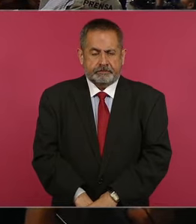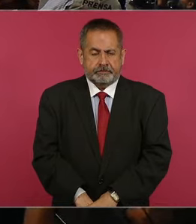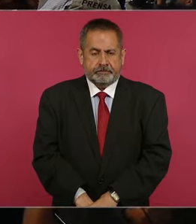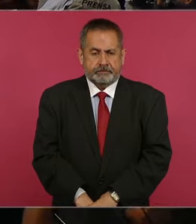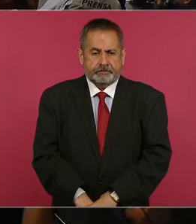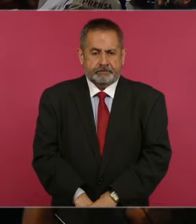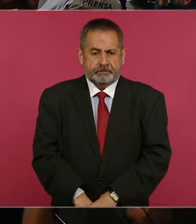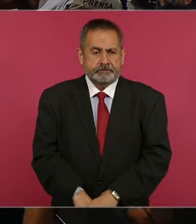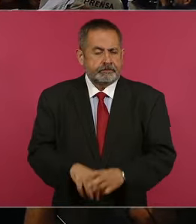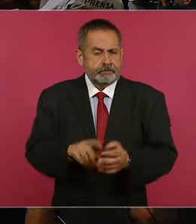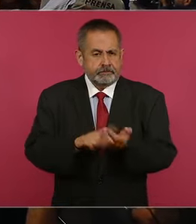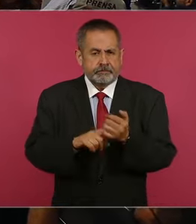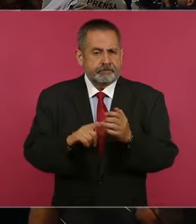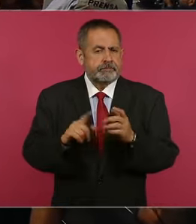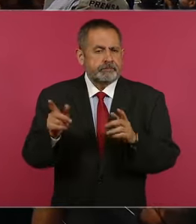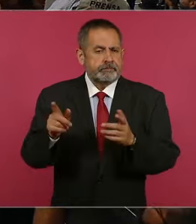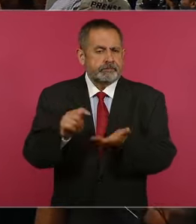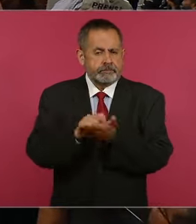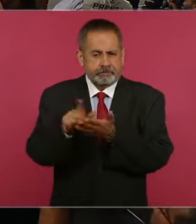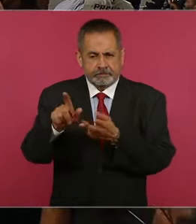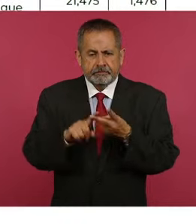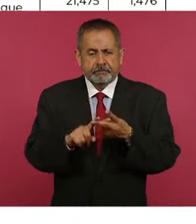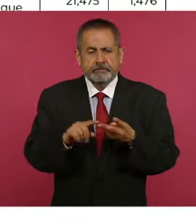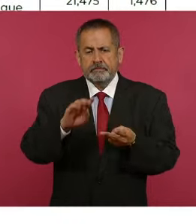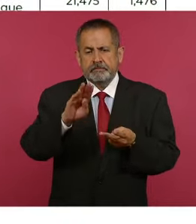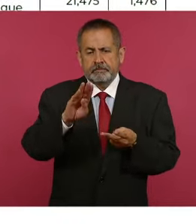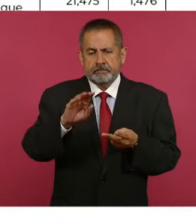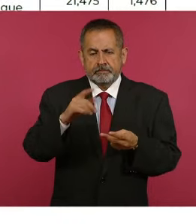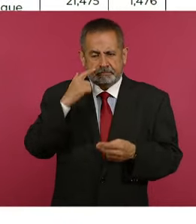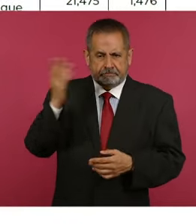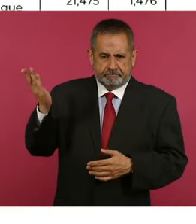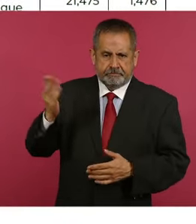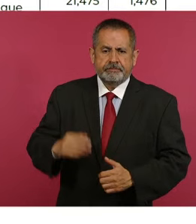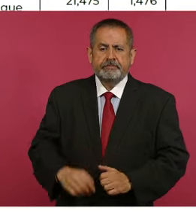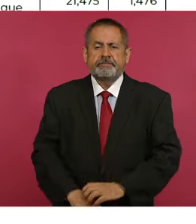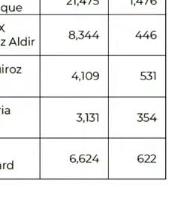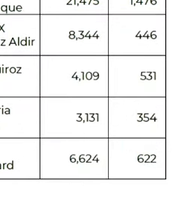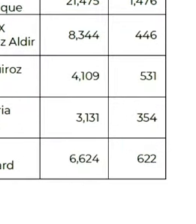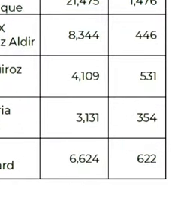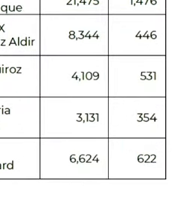De Tapachula. Este de Bahía de Banderas.